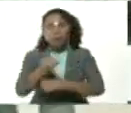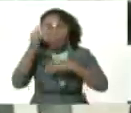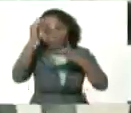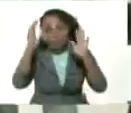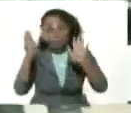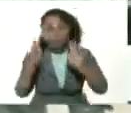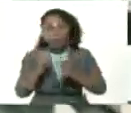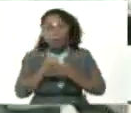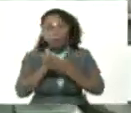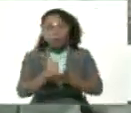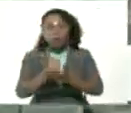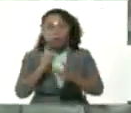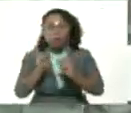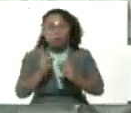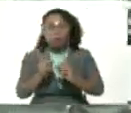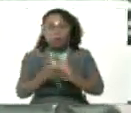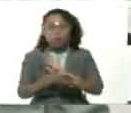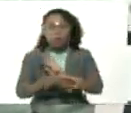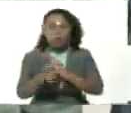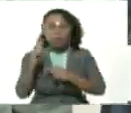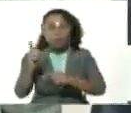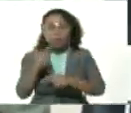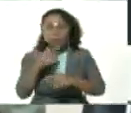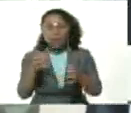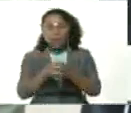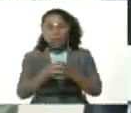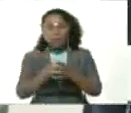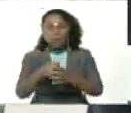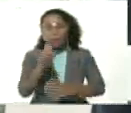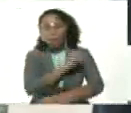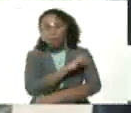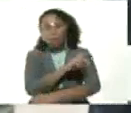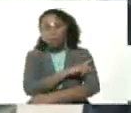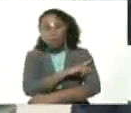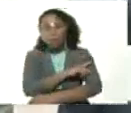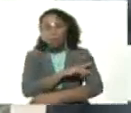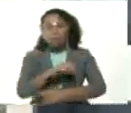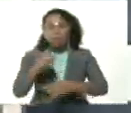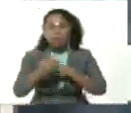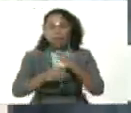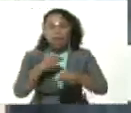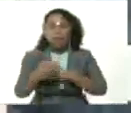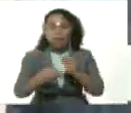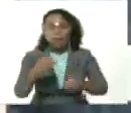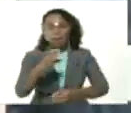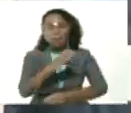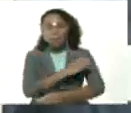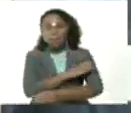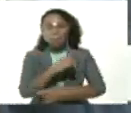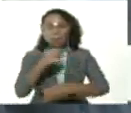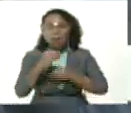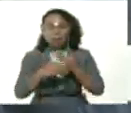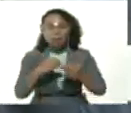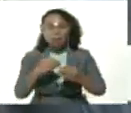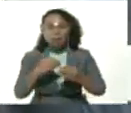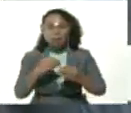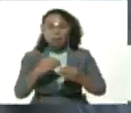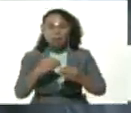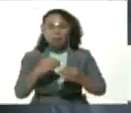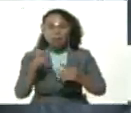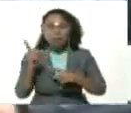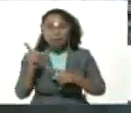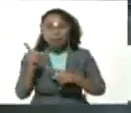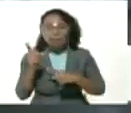algunas ayudas, con la activación de todo el equipo de Protección Civil, que quisiera que también el capitán Eduardo Hurtado nos dé parte de